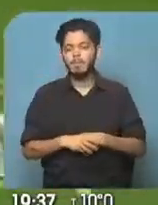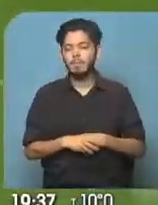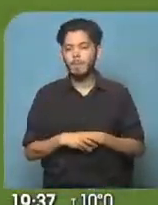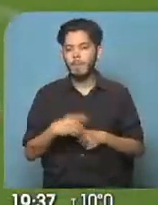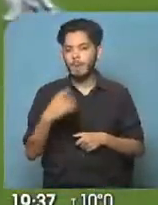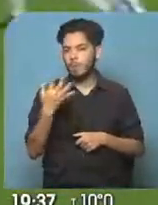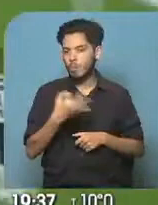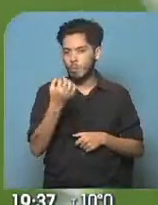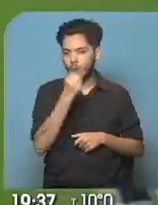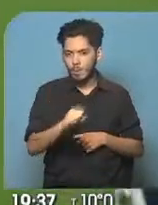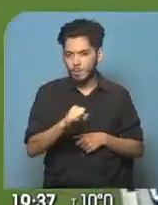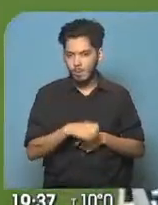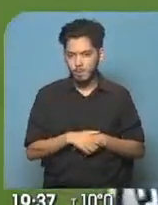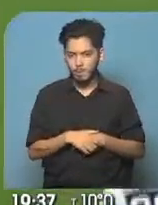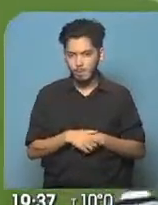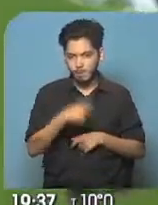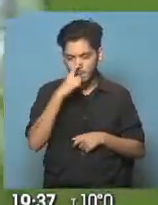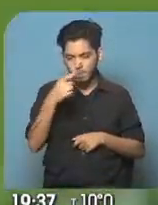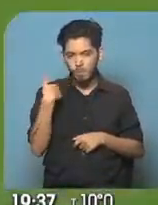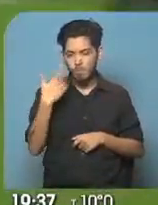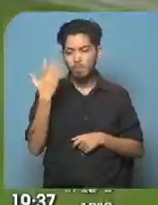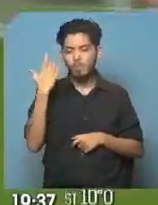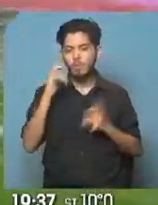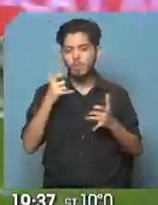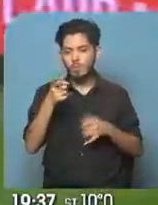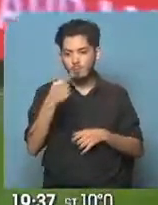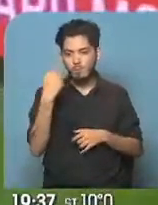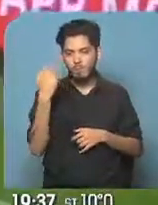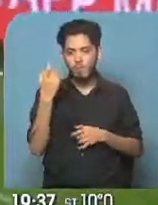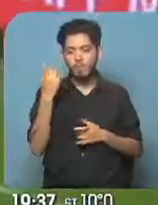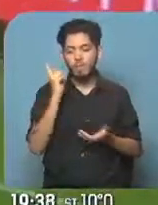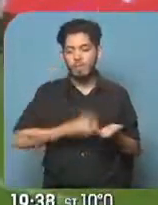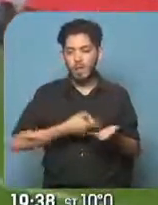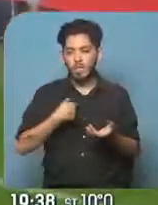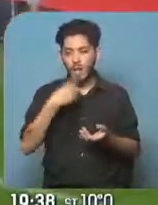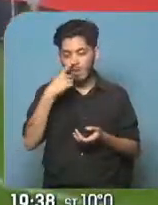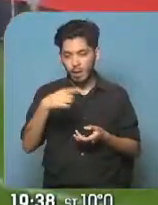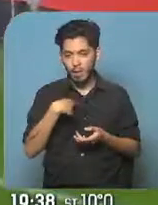golazo, el último que le marcó a la Juventus, y tal vez con eso se decidieron, de chilena en abril de este año.